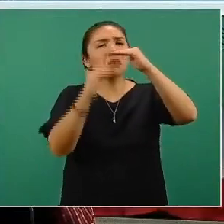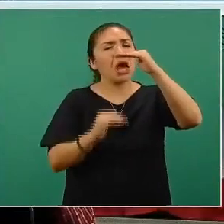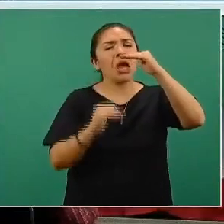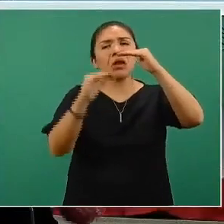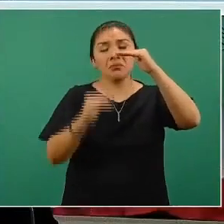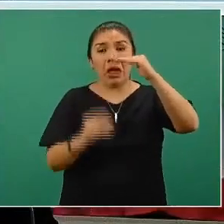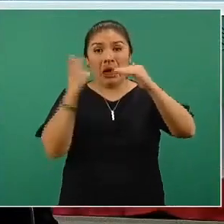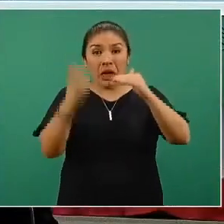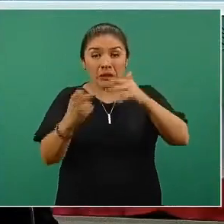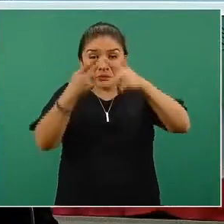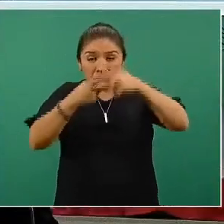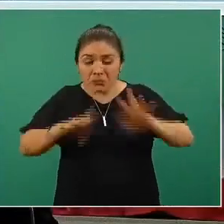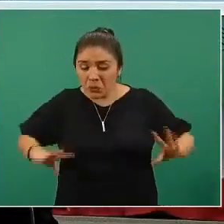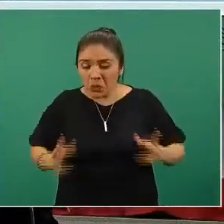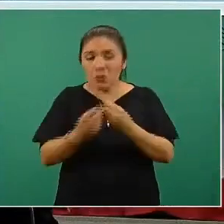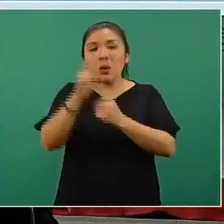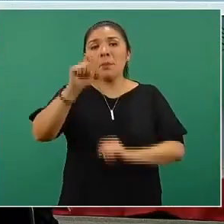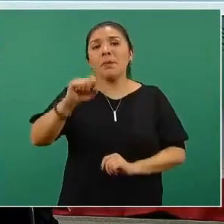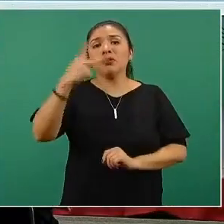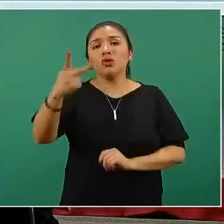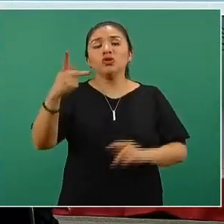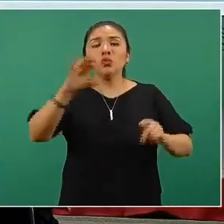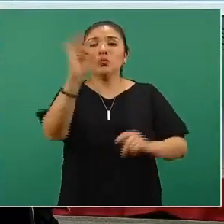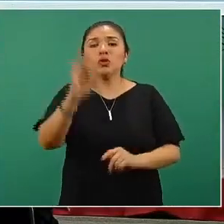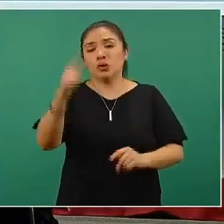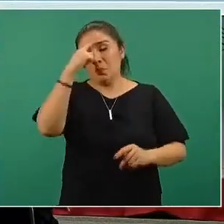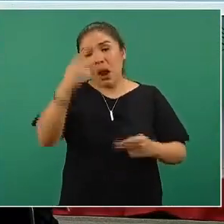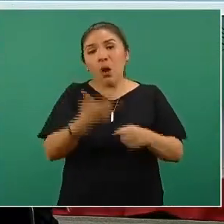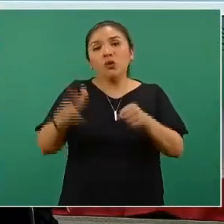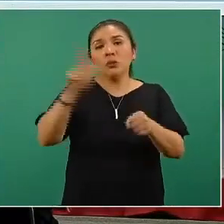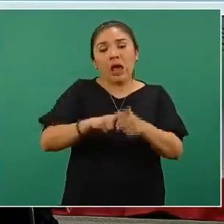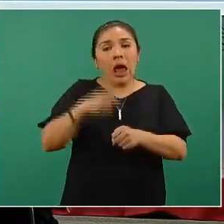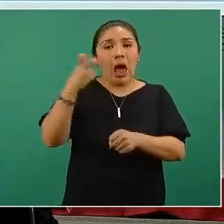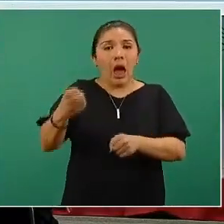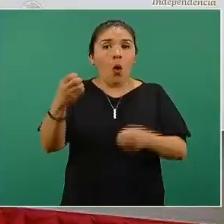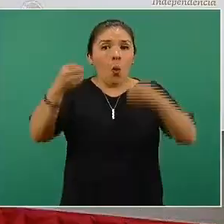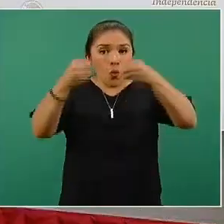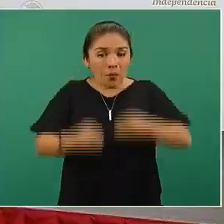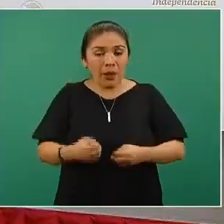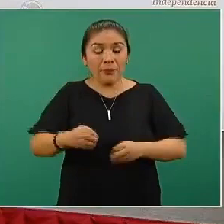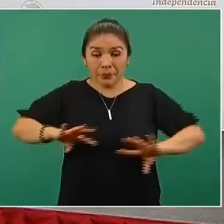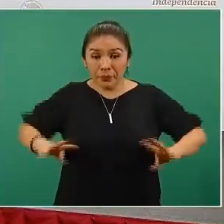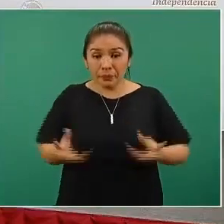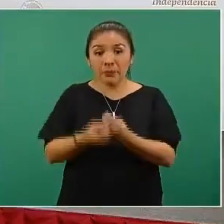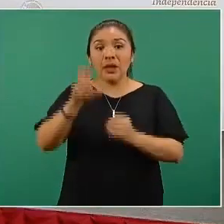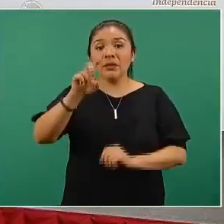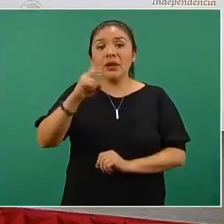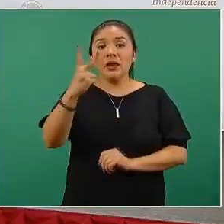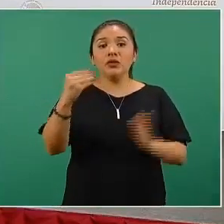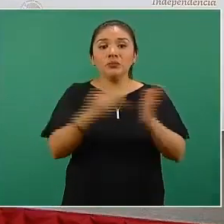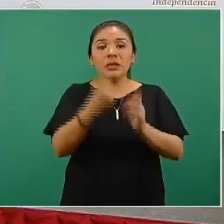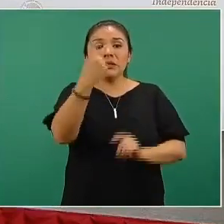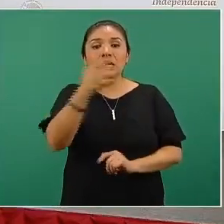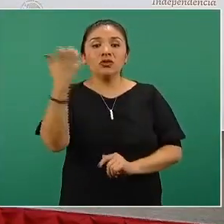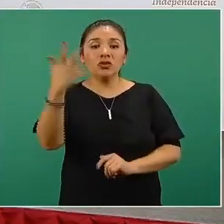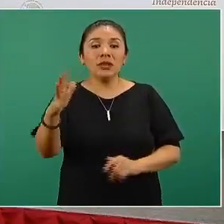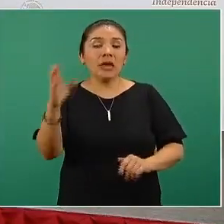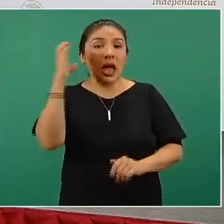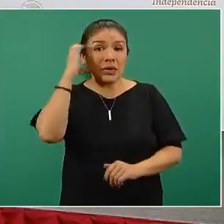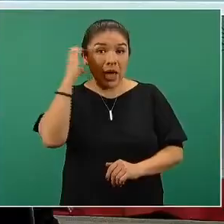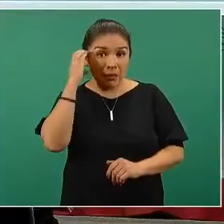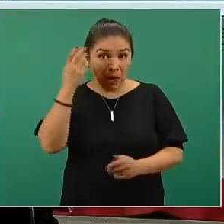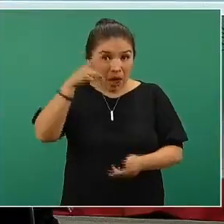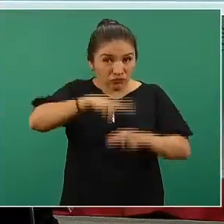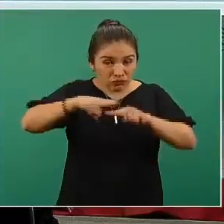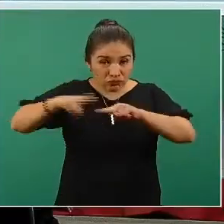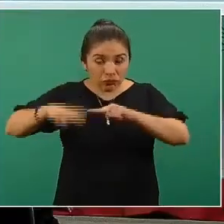50%, y el promedio es 28% de la hospitalización para ese tipo de camas. Tenemos un total de 32.110 camas, de las